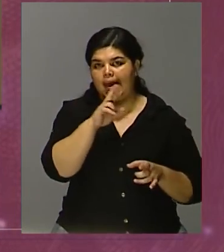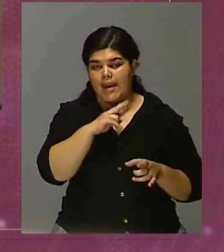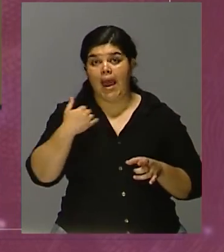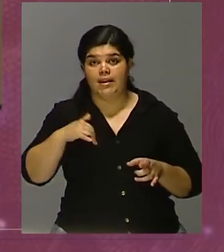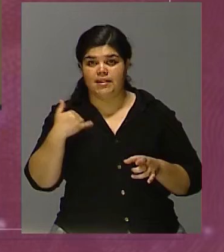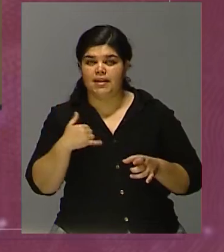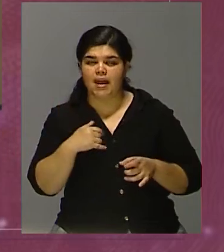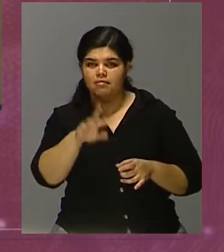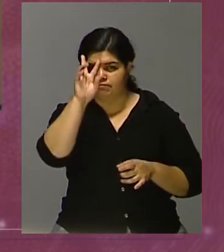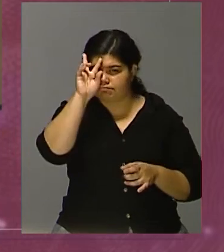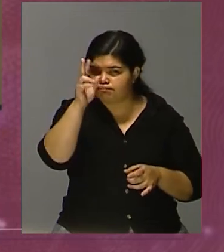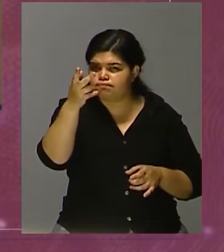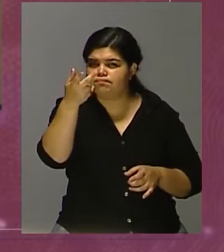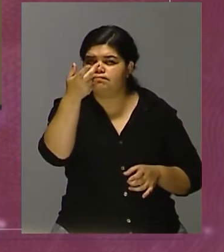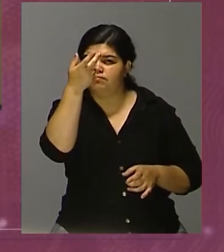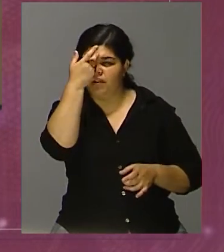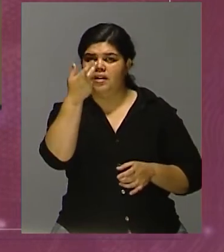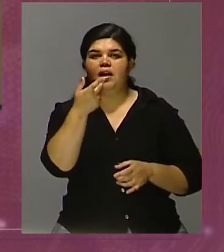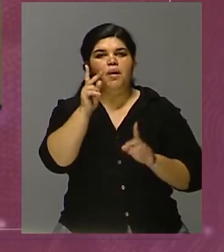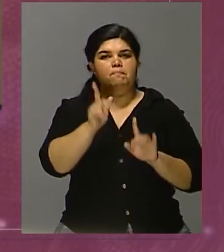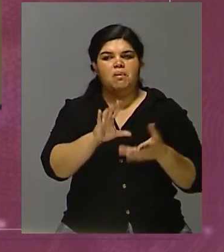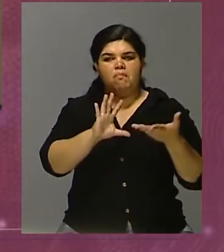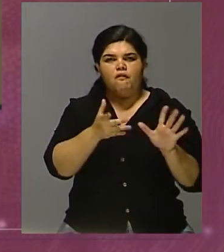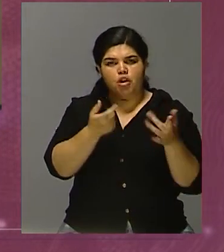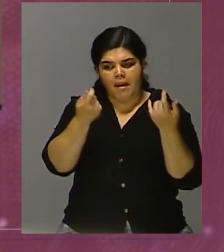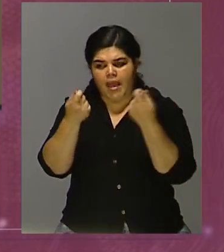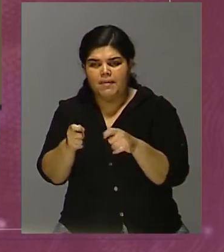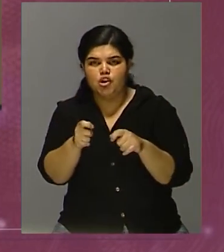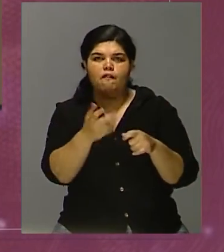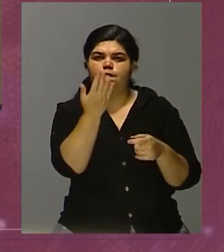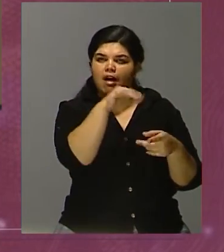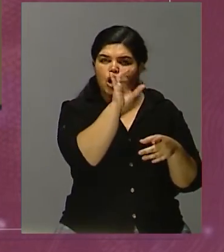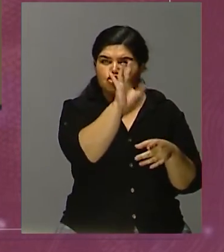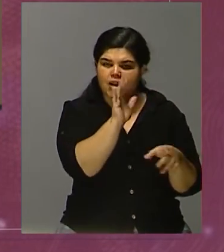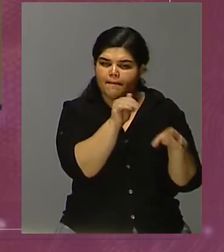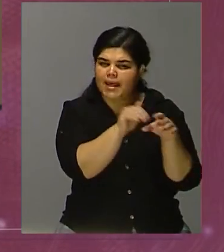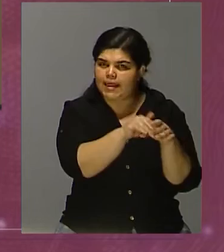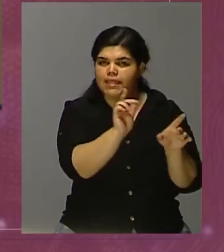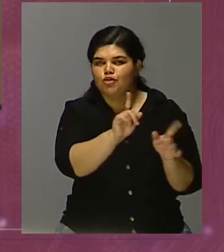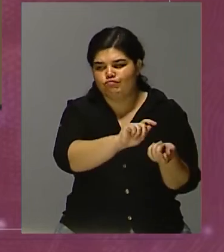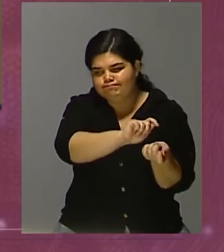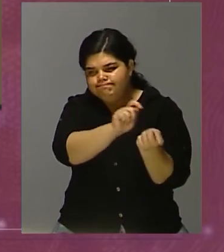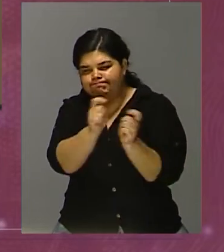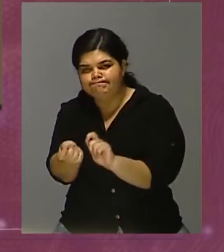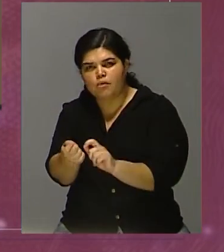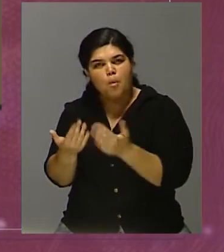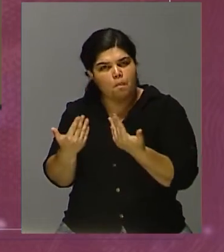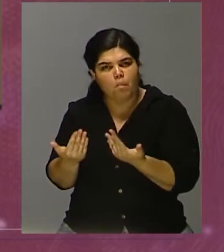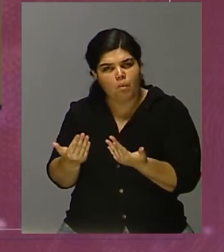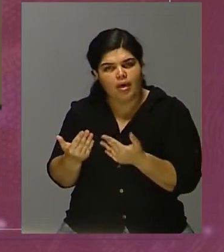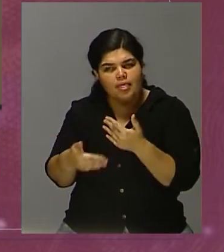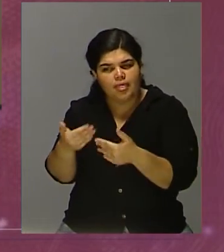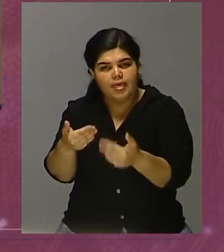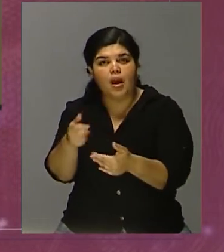y confiar mucho en los que son este tipo de inversiones. ¿Que crece la cartera de clientes para ustedes que son